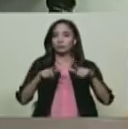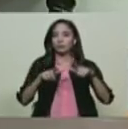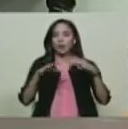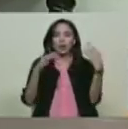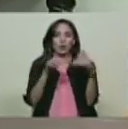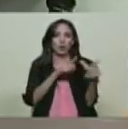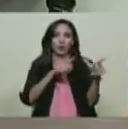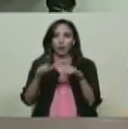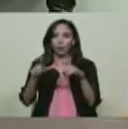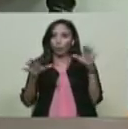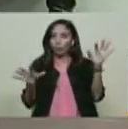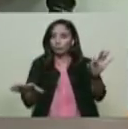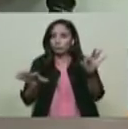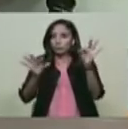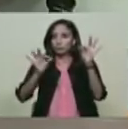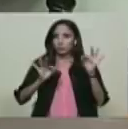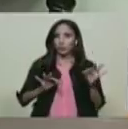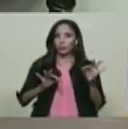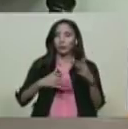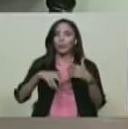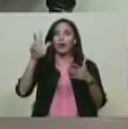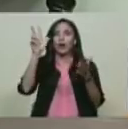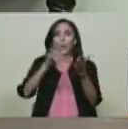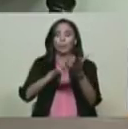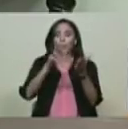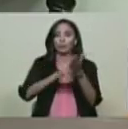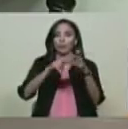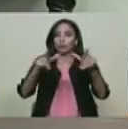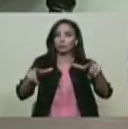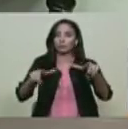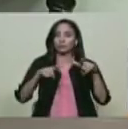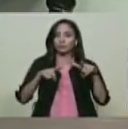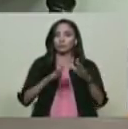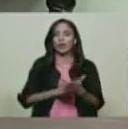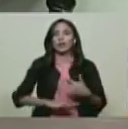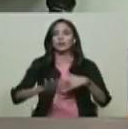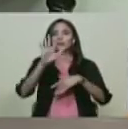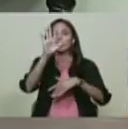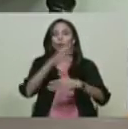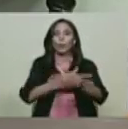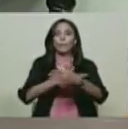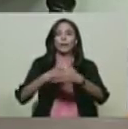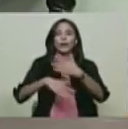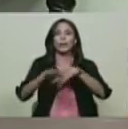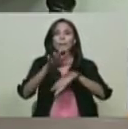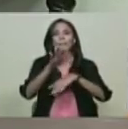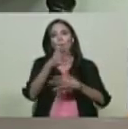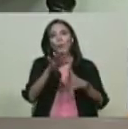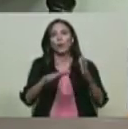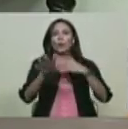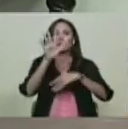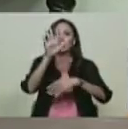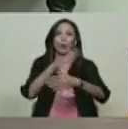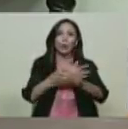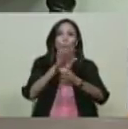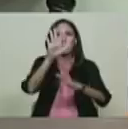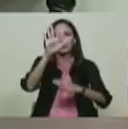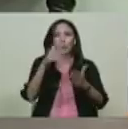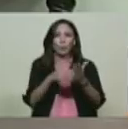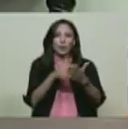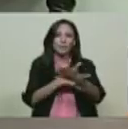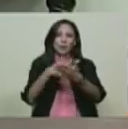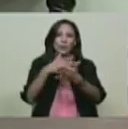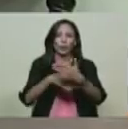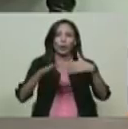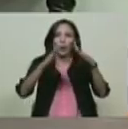documento para la certificación de 5.000 millones de barriles de petróleo del campo número uno